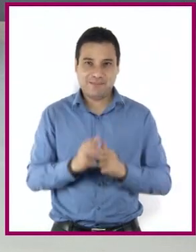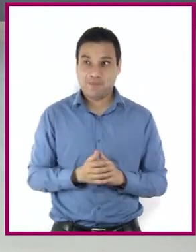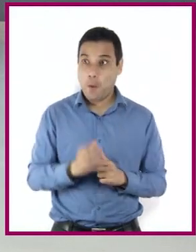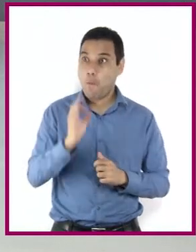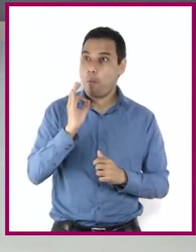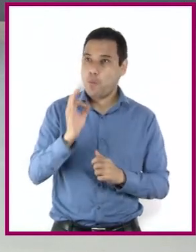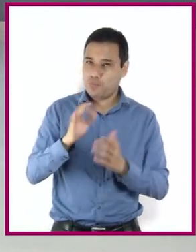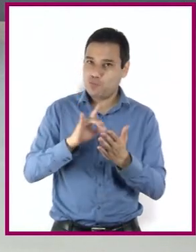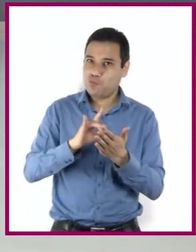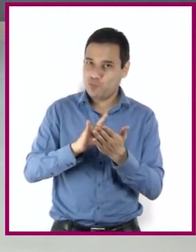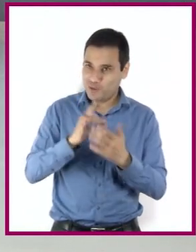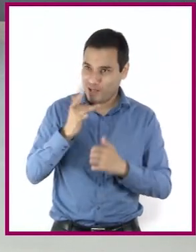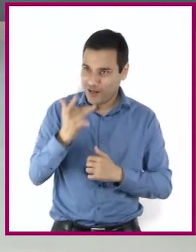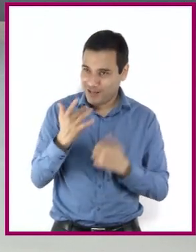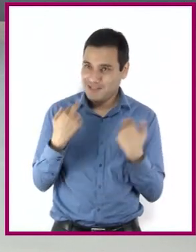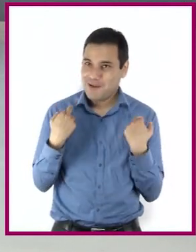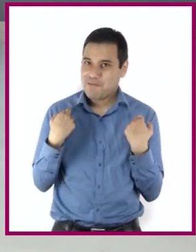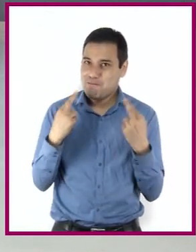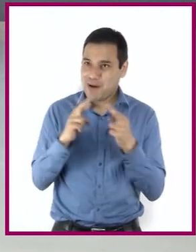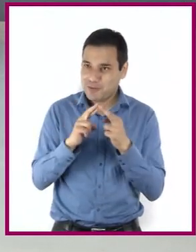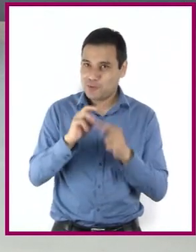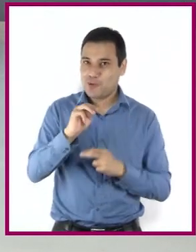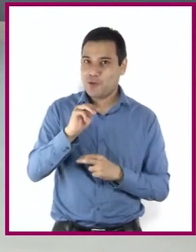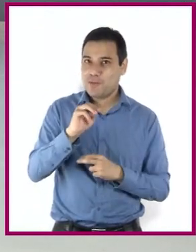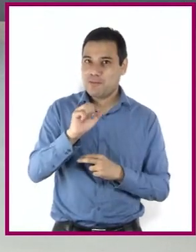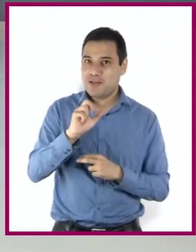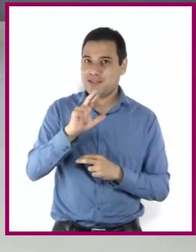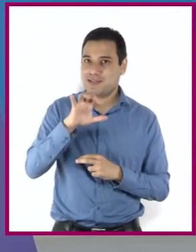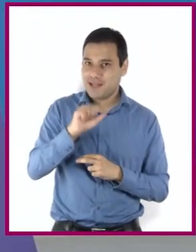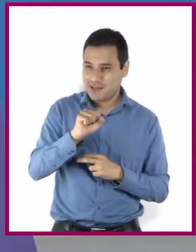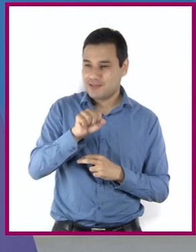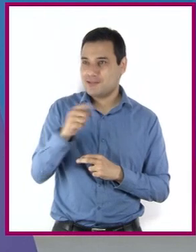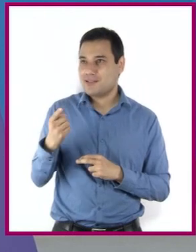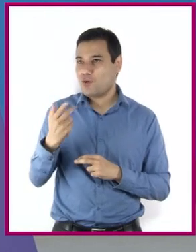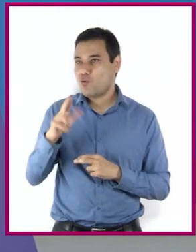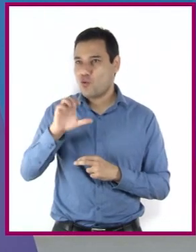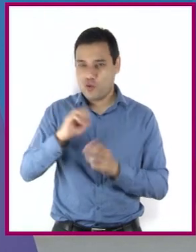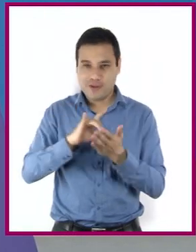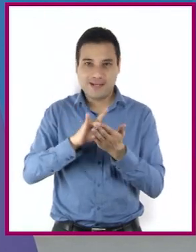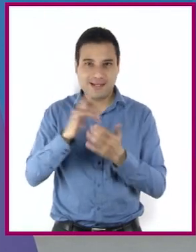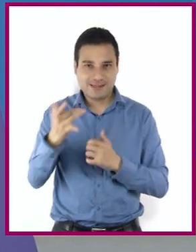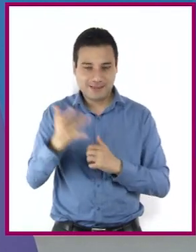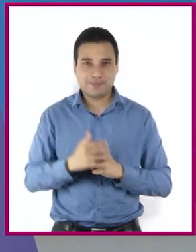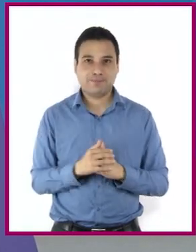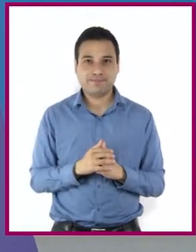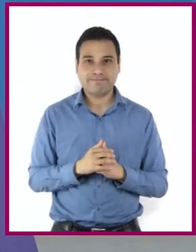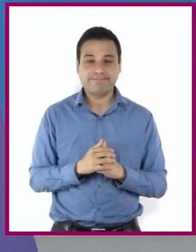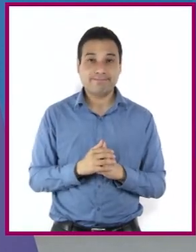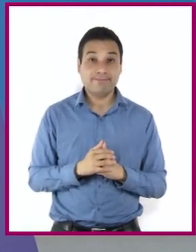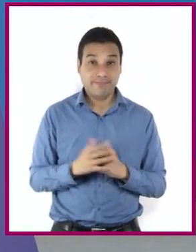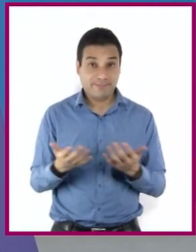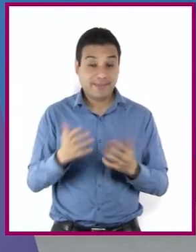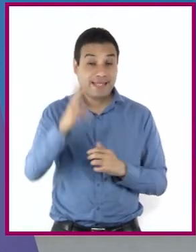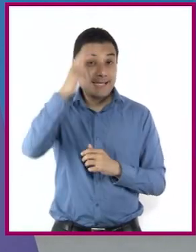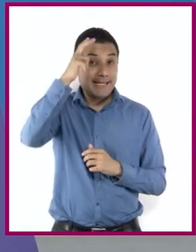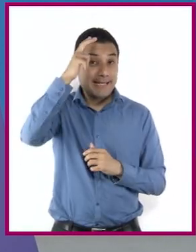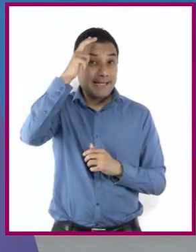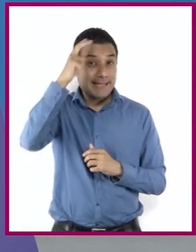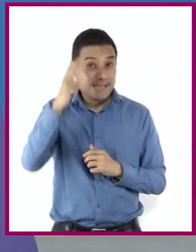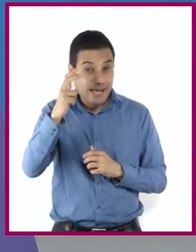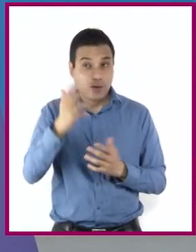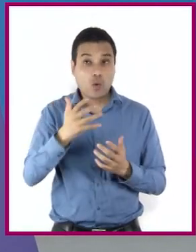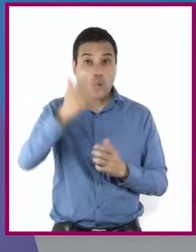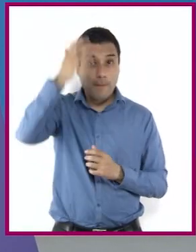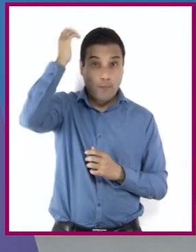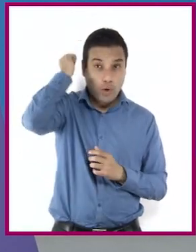Excelente. Muchas gracias, maestras Mercedes y Hugo. Cabe destacar que el proyecto social de Miguel Hidalgo y los esfuerzos legislativos de